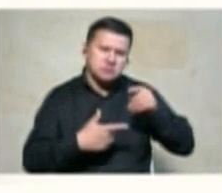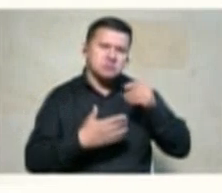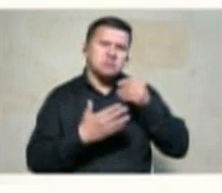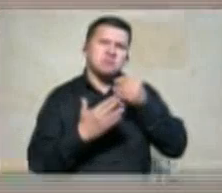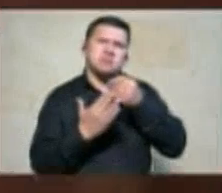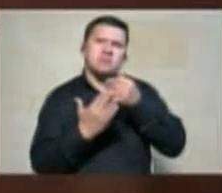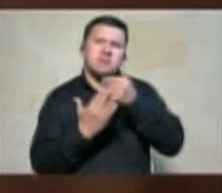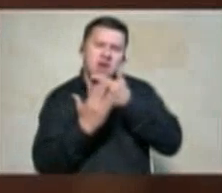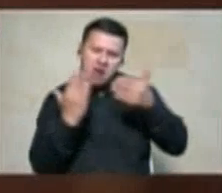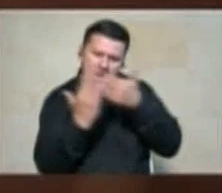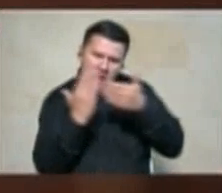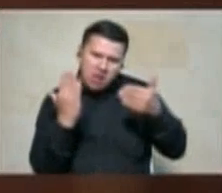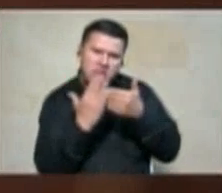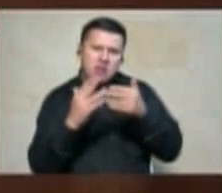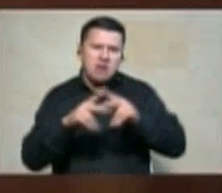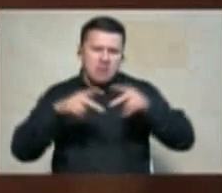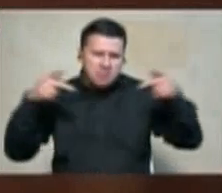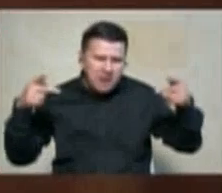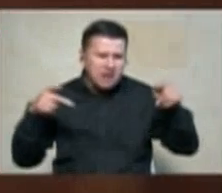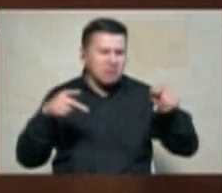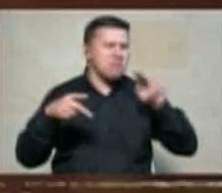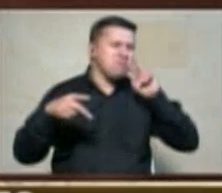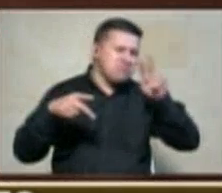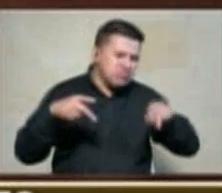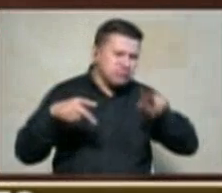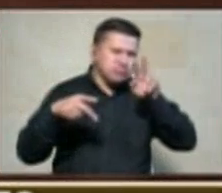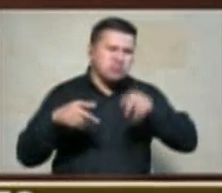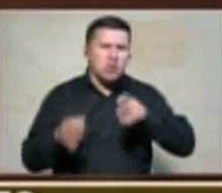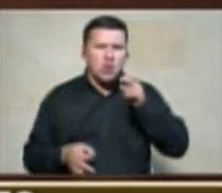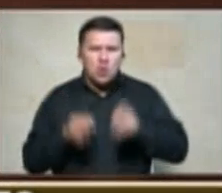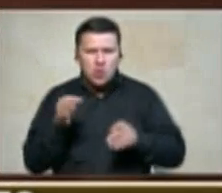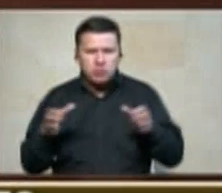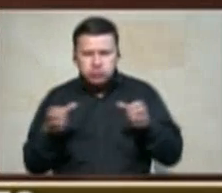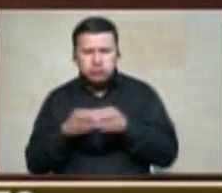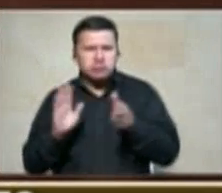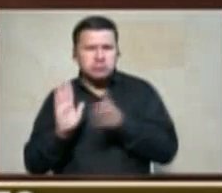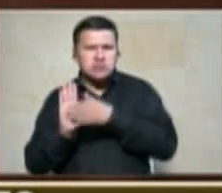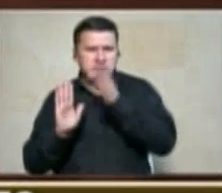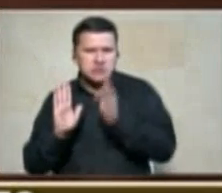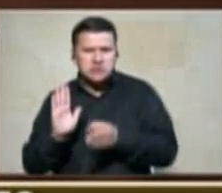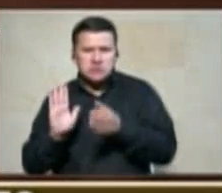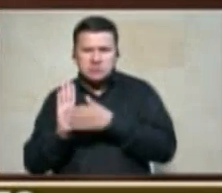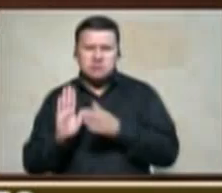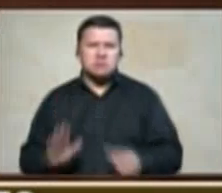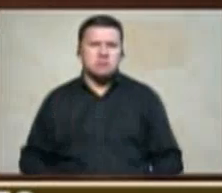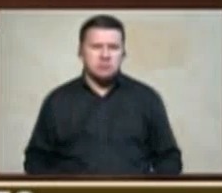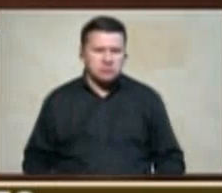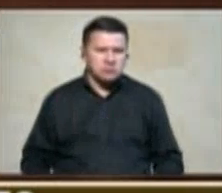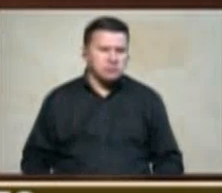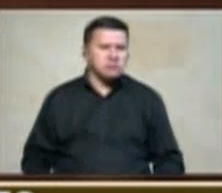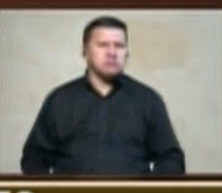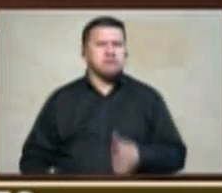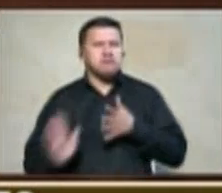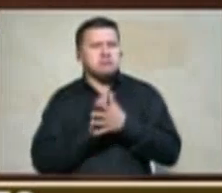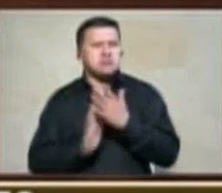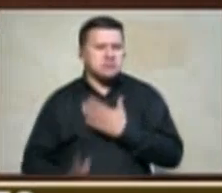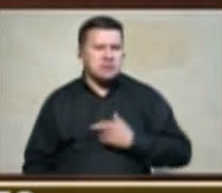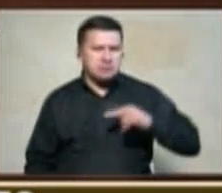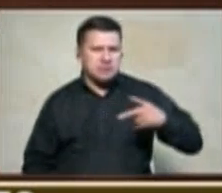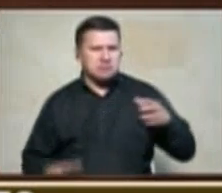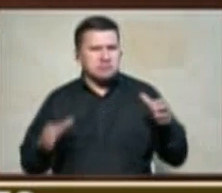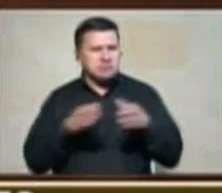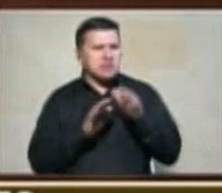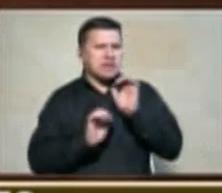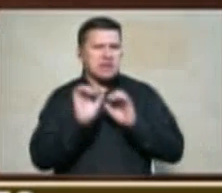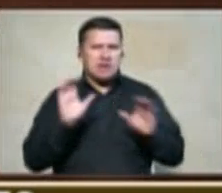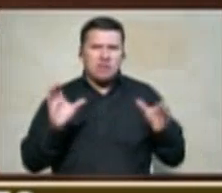textos académicos, periódicos, sentencias judiciales ya donde hubo fallos, informes de la Vicepresidencia,